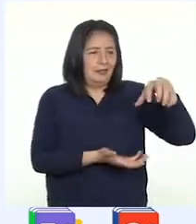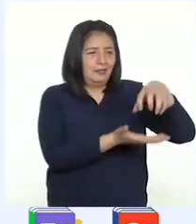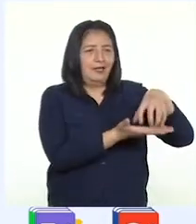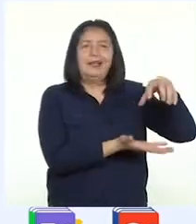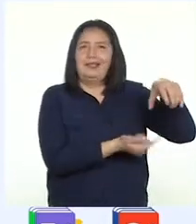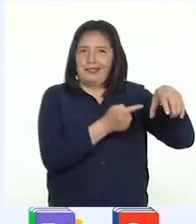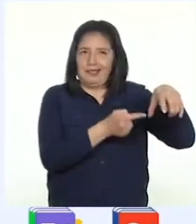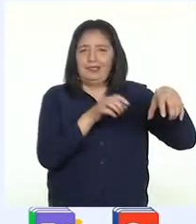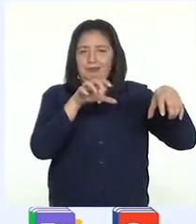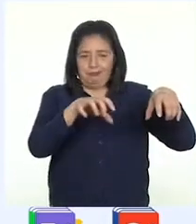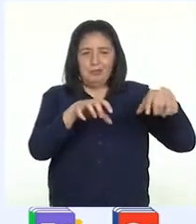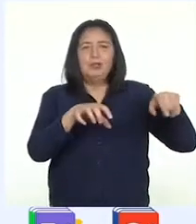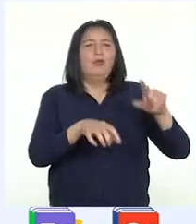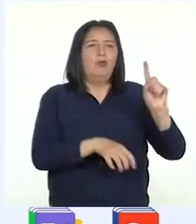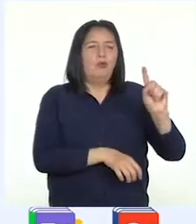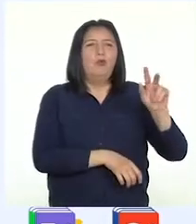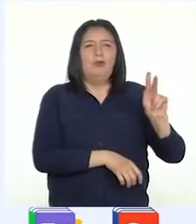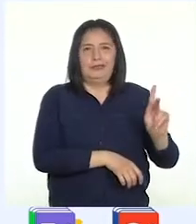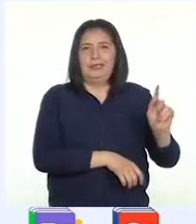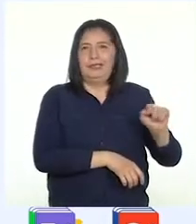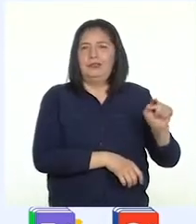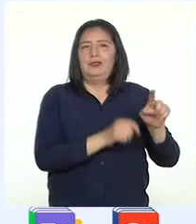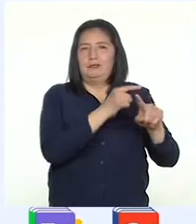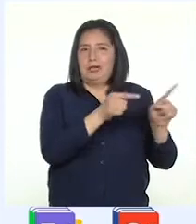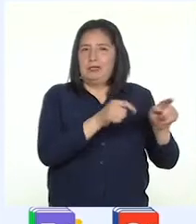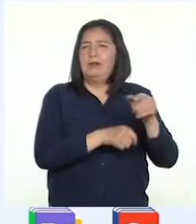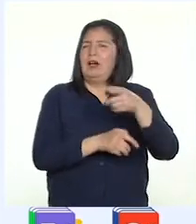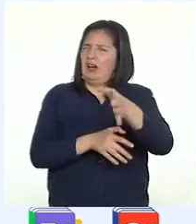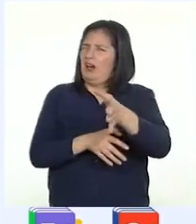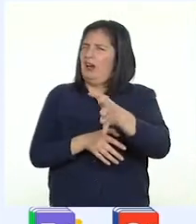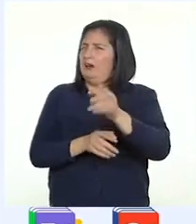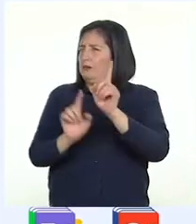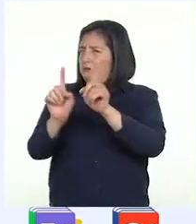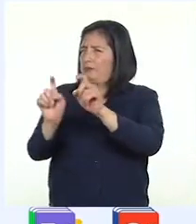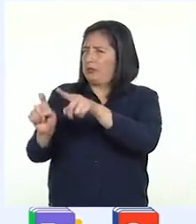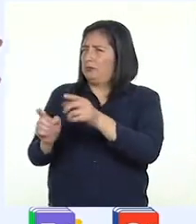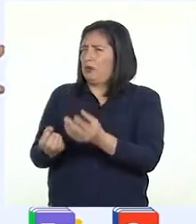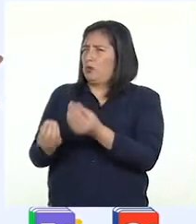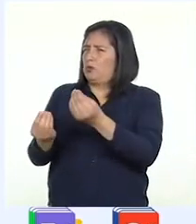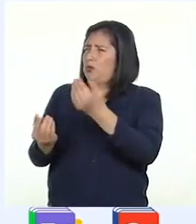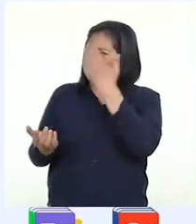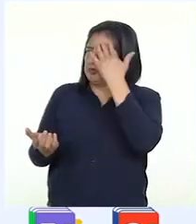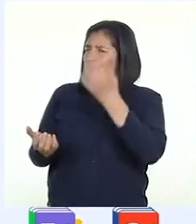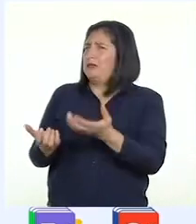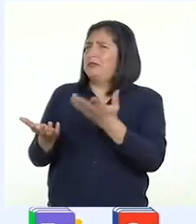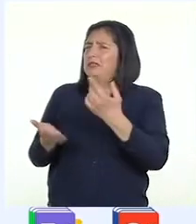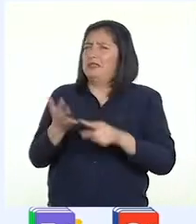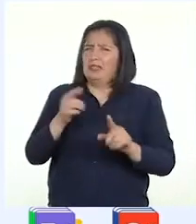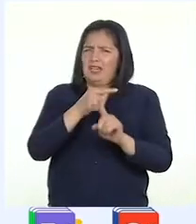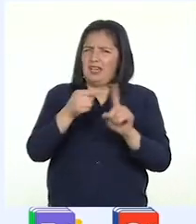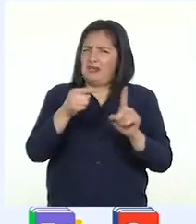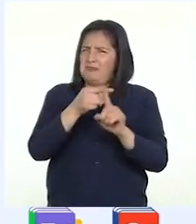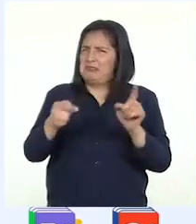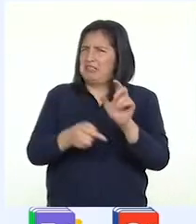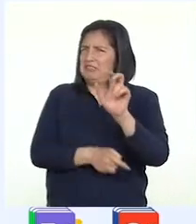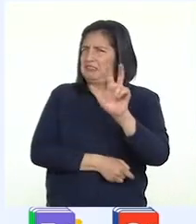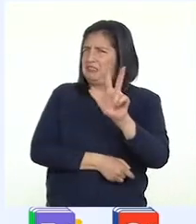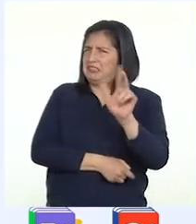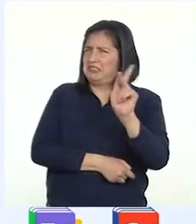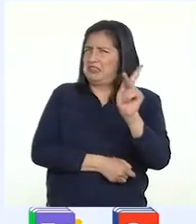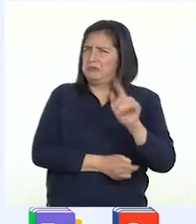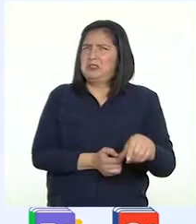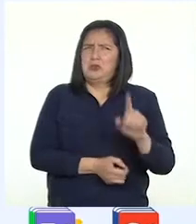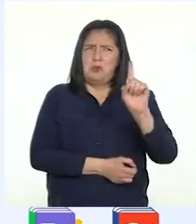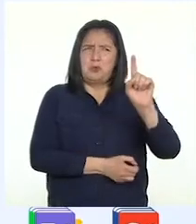de conservas tiene 1,5 kilogramos. Pero una pregunta, ¿cómo calculas que la mitad de 3 kilogramos